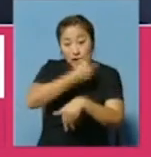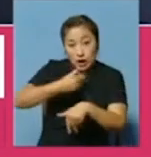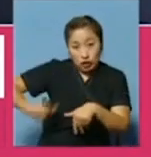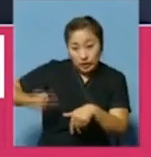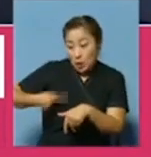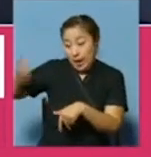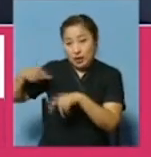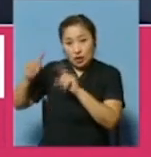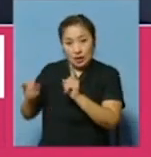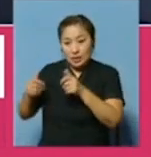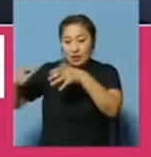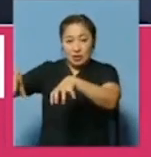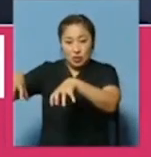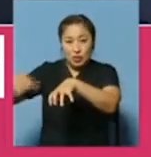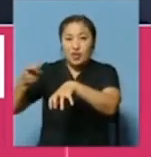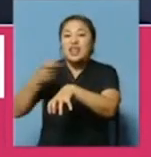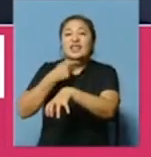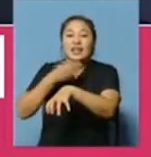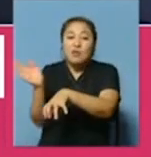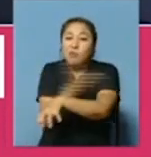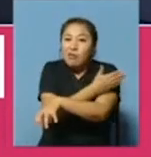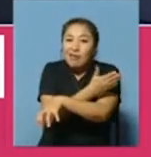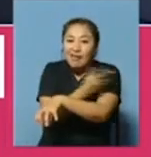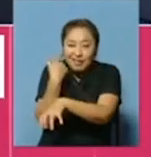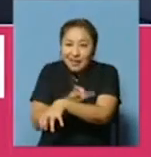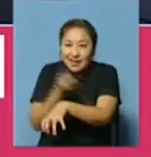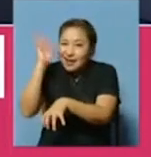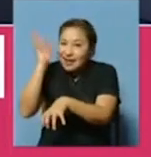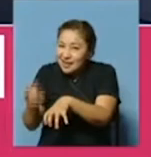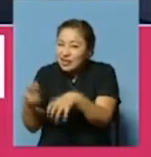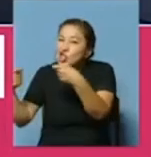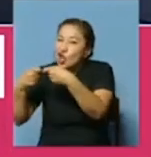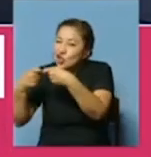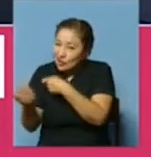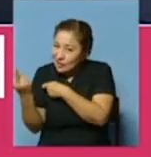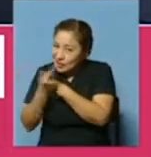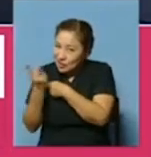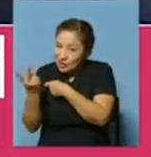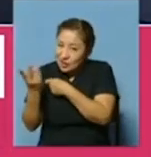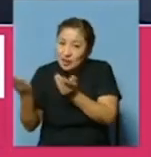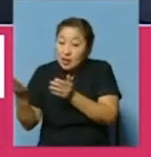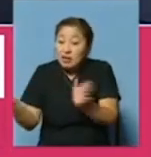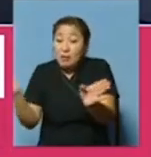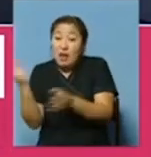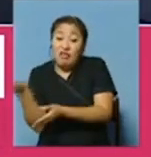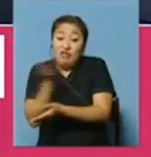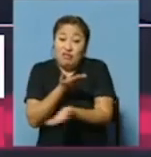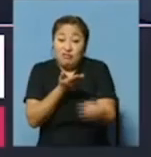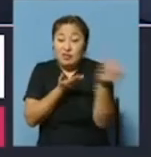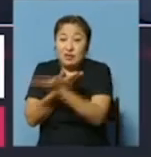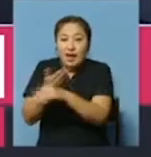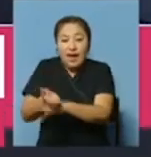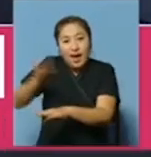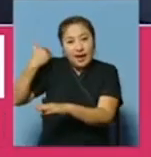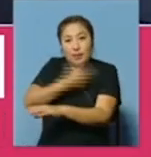del anterior gobierno quieren correr del mapa cualquier opción diferente porque en el fondo ellos son socios tomala vos dámela a mí la anterior